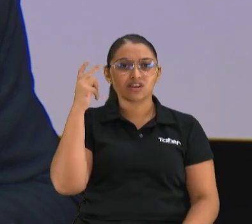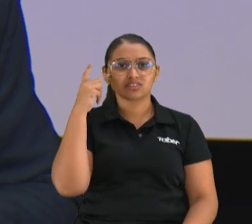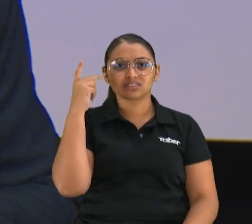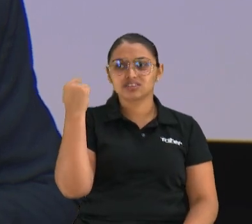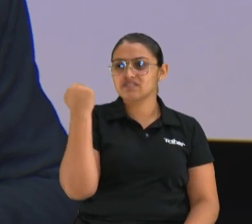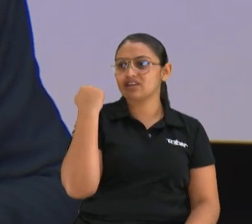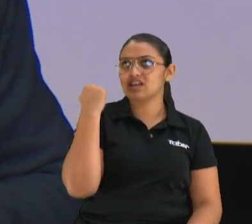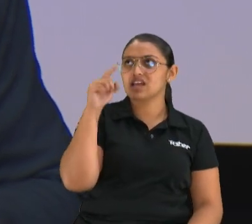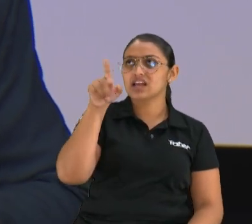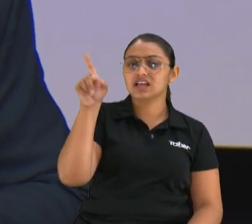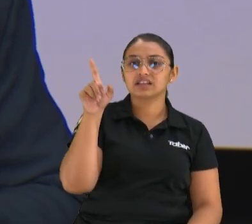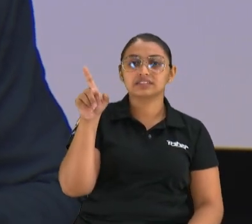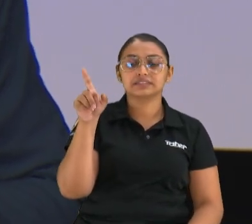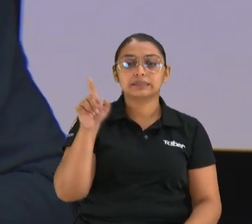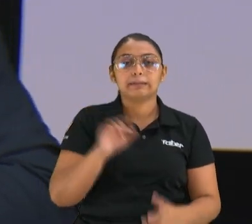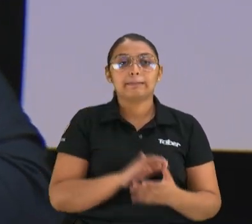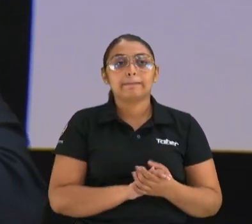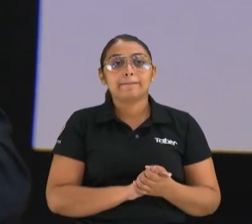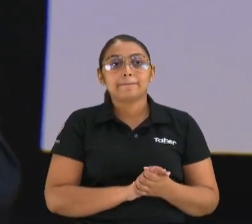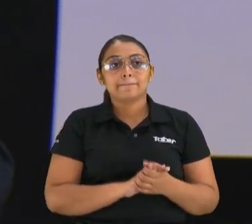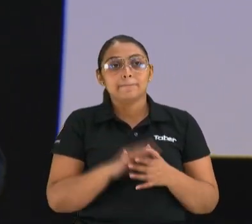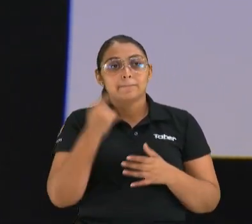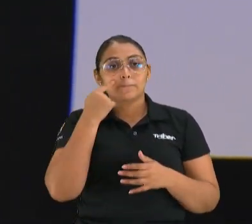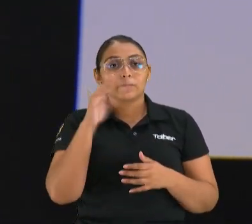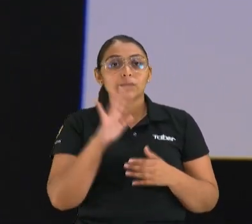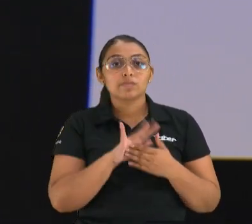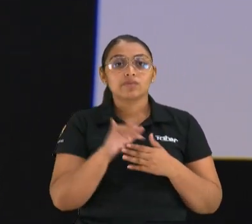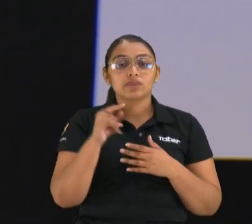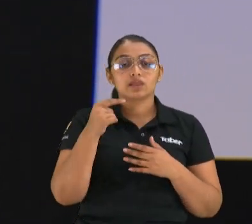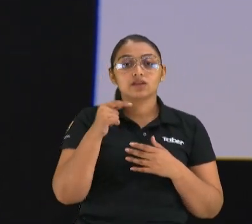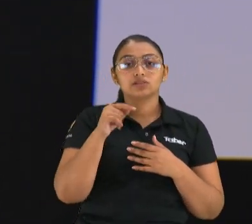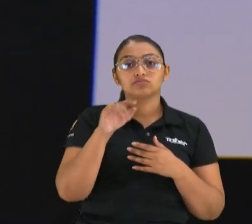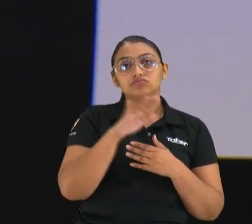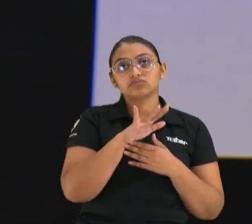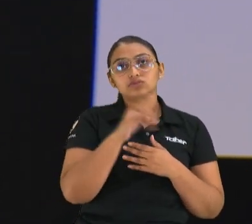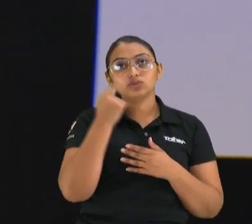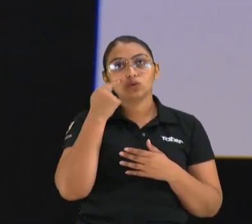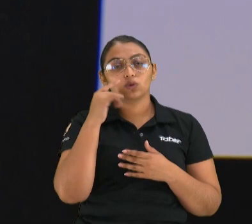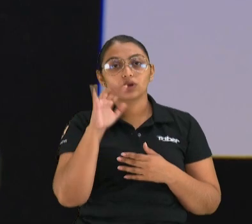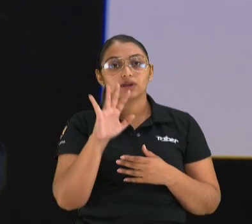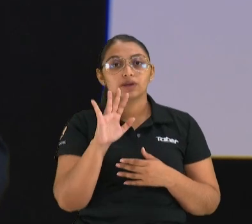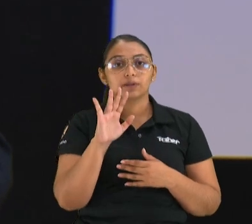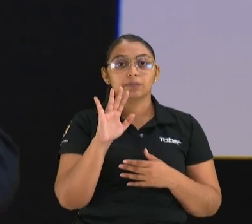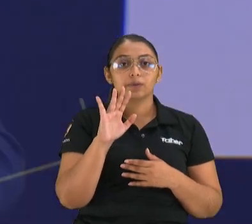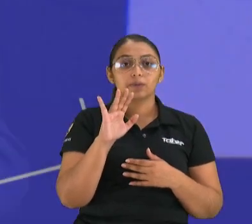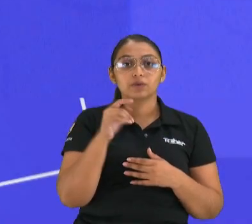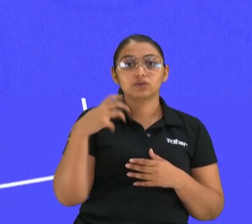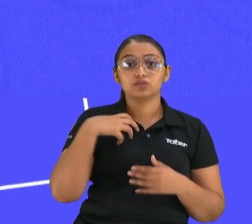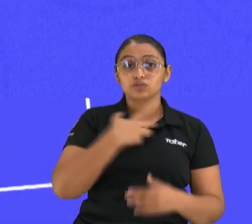cuando te quedas con lo que no te corresponde mente reprobada